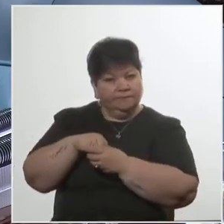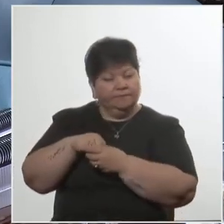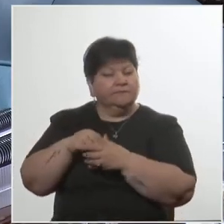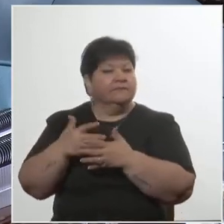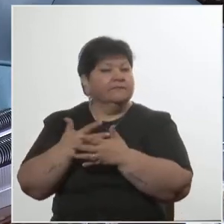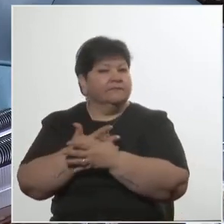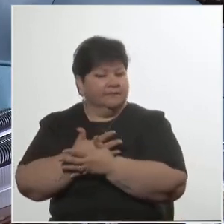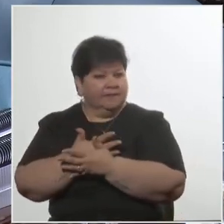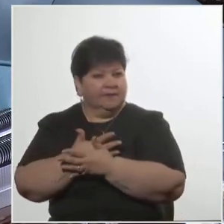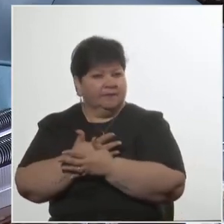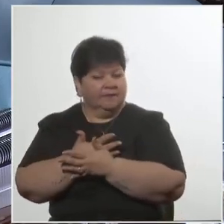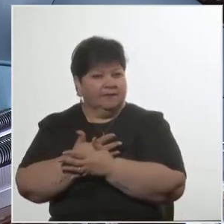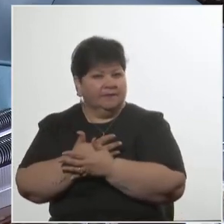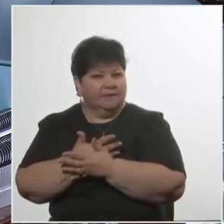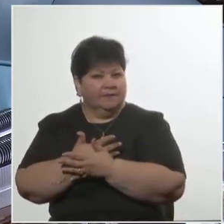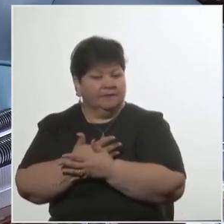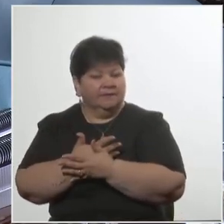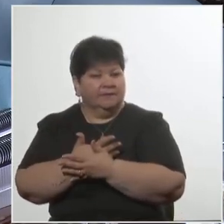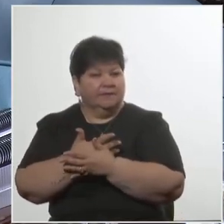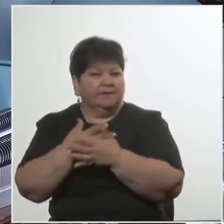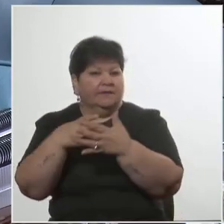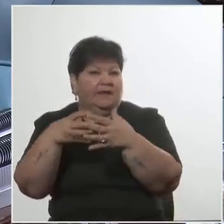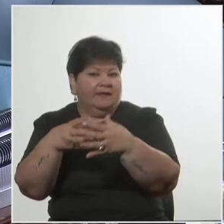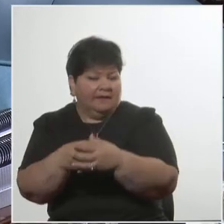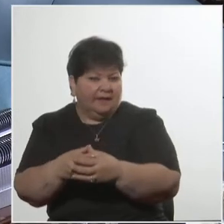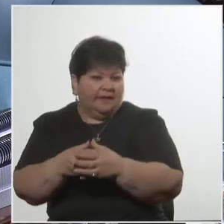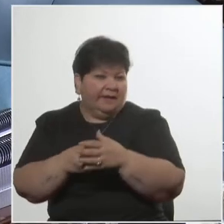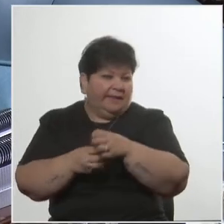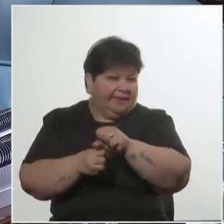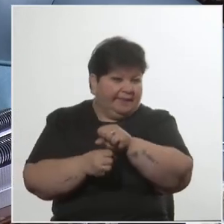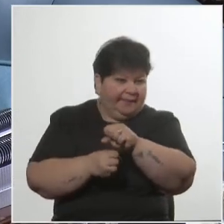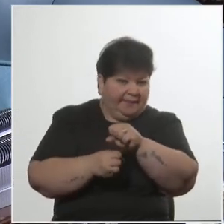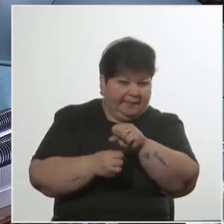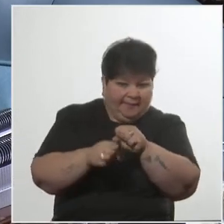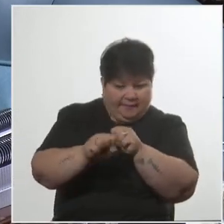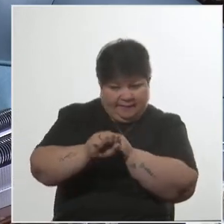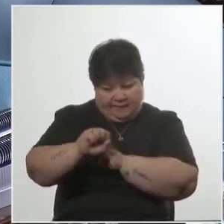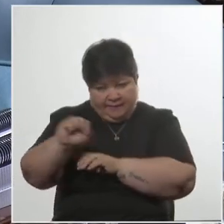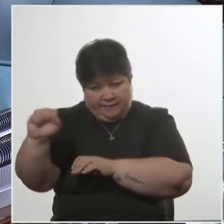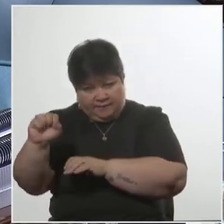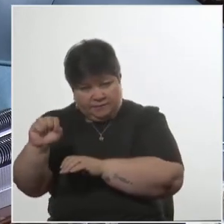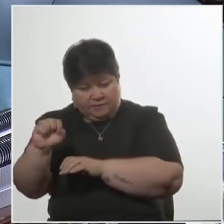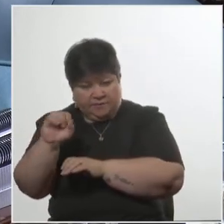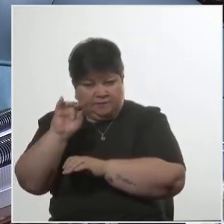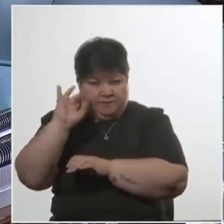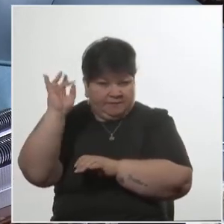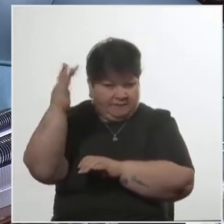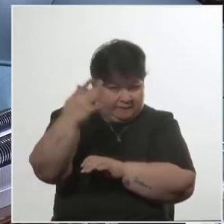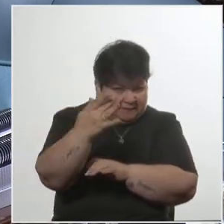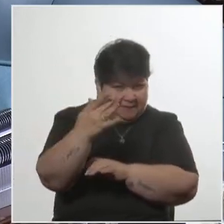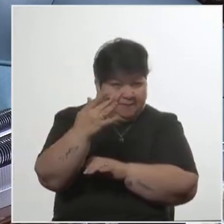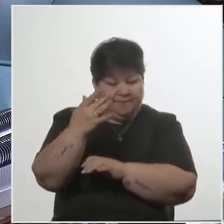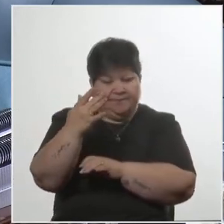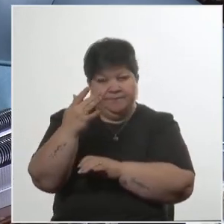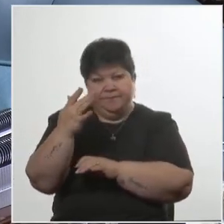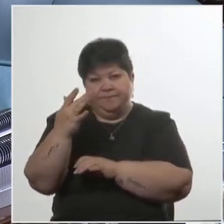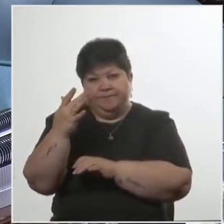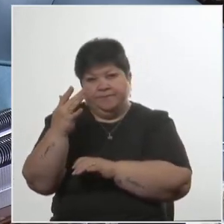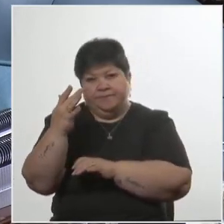de las bandas de ultraderecha y y fascistas llamadas